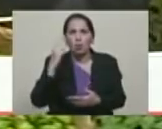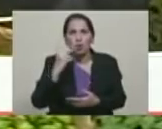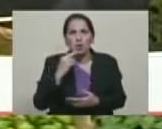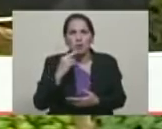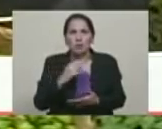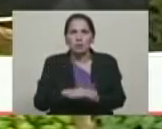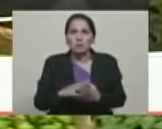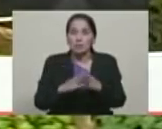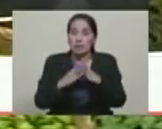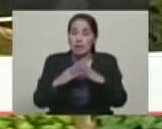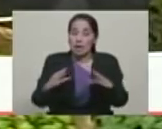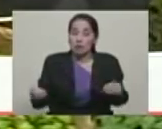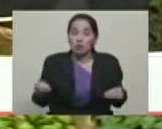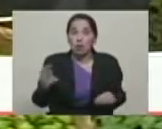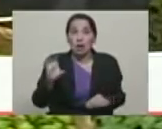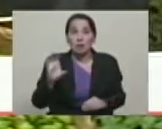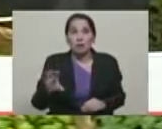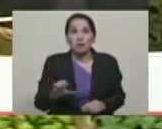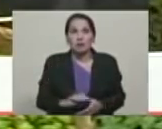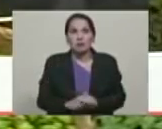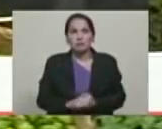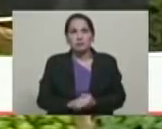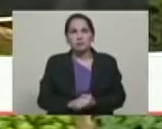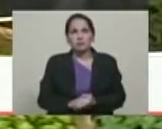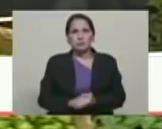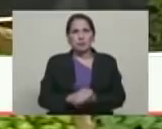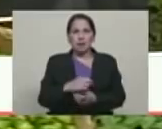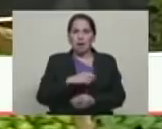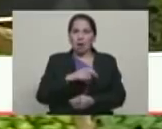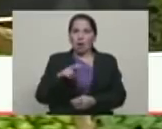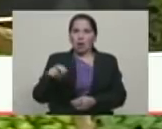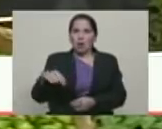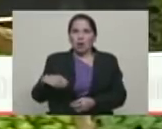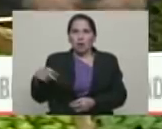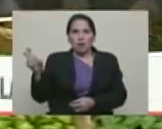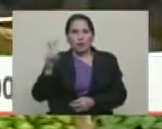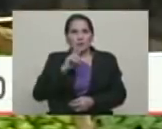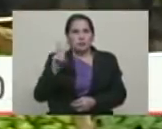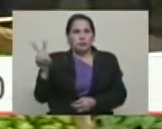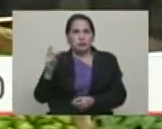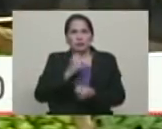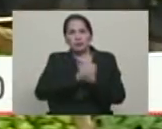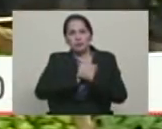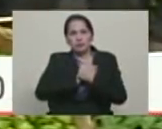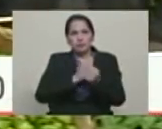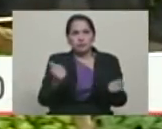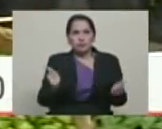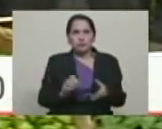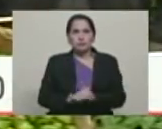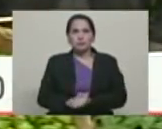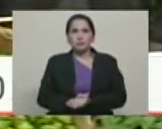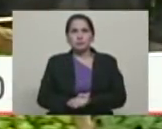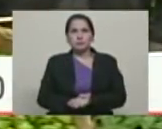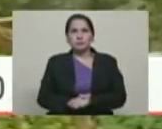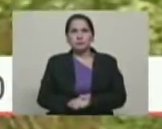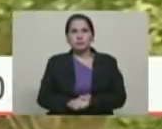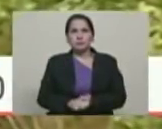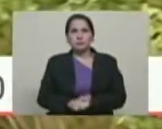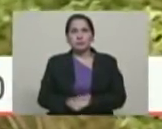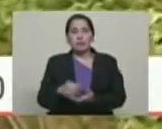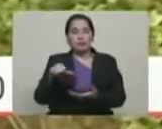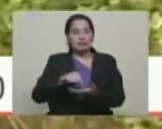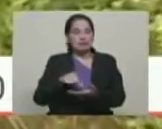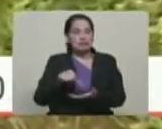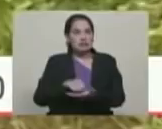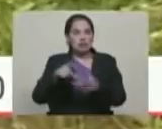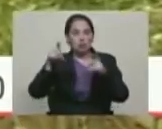A toda nuestra patria, a nuestra Venezuela querida. Nos encontramos en el Centro Agrícola